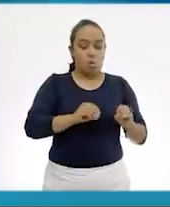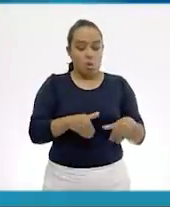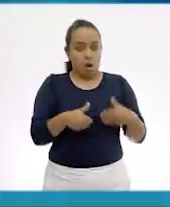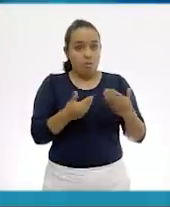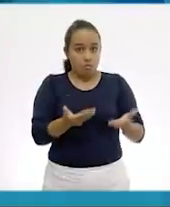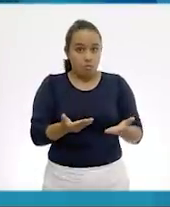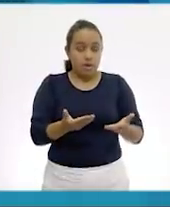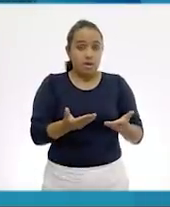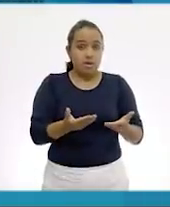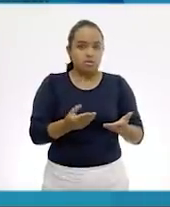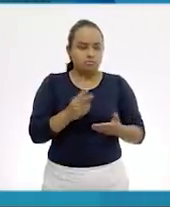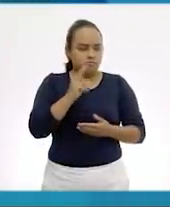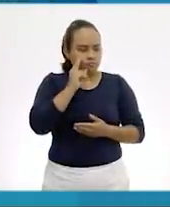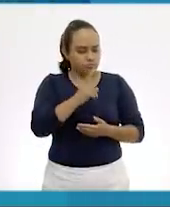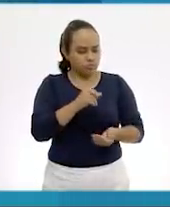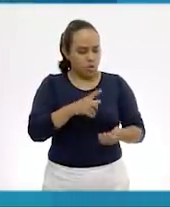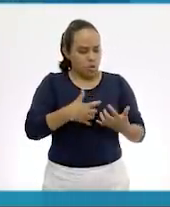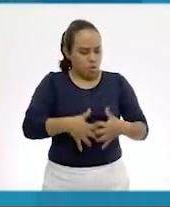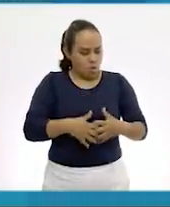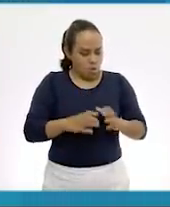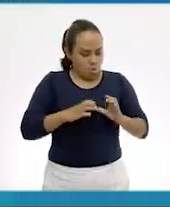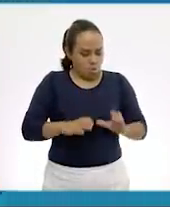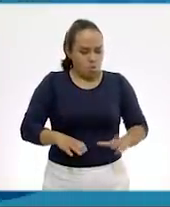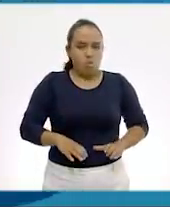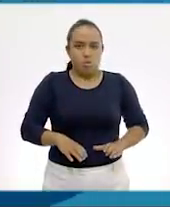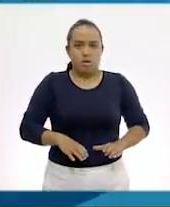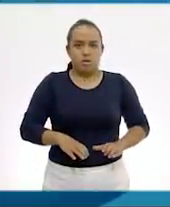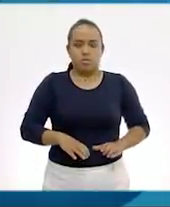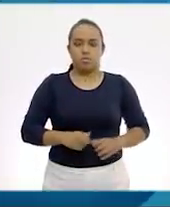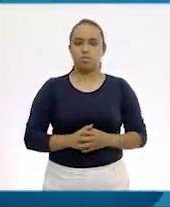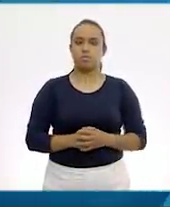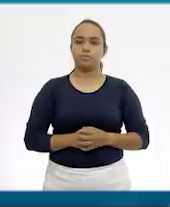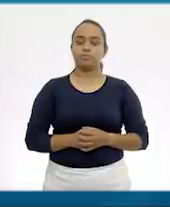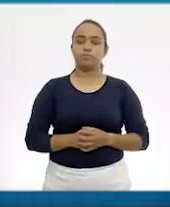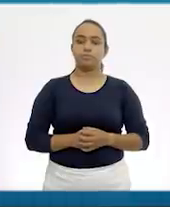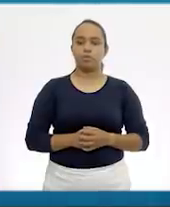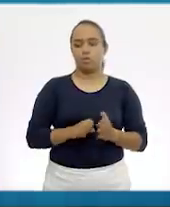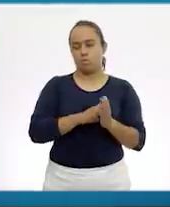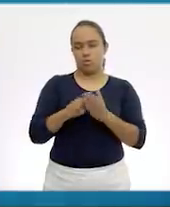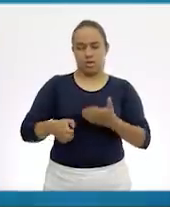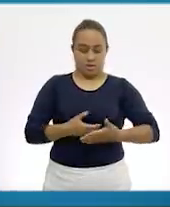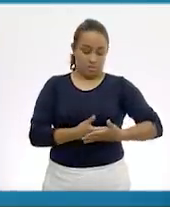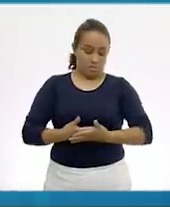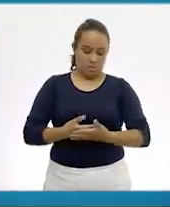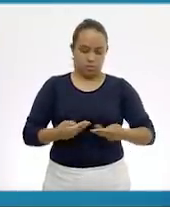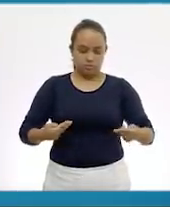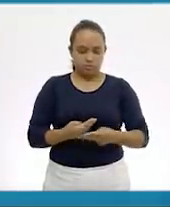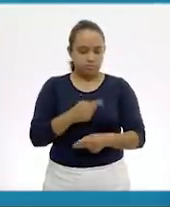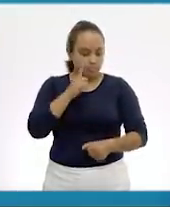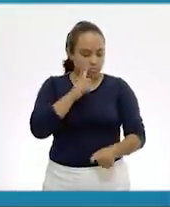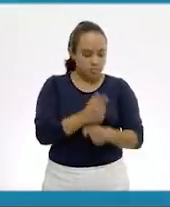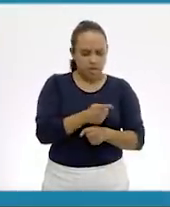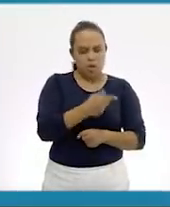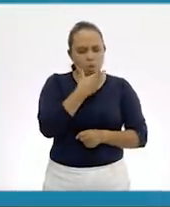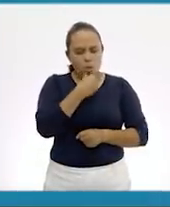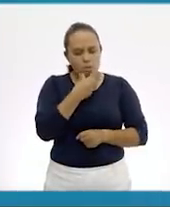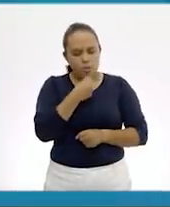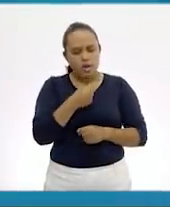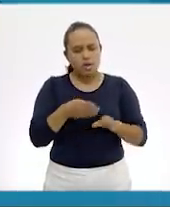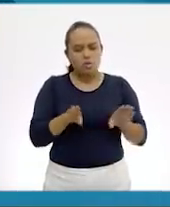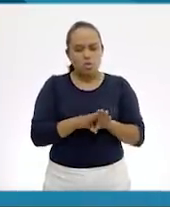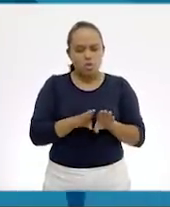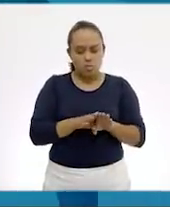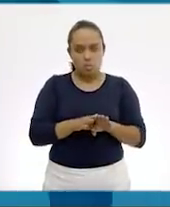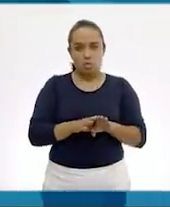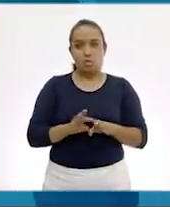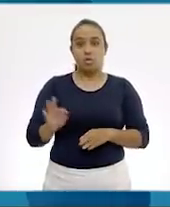que forman parte de nuestro sistema sexual. Cuando nace un bebé, se identifica como niño si entre otros